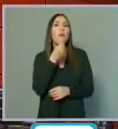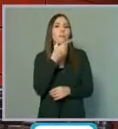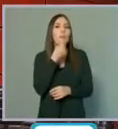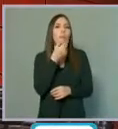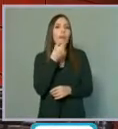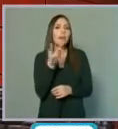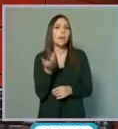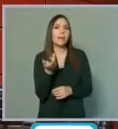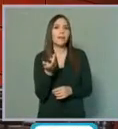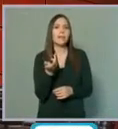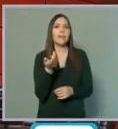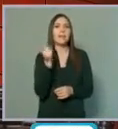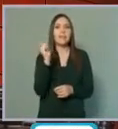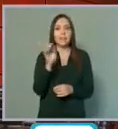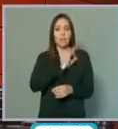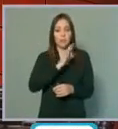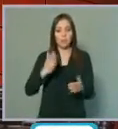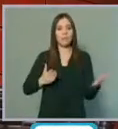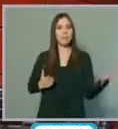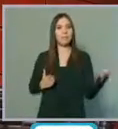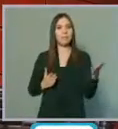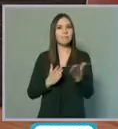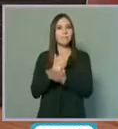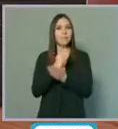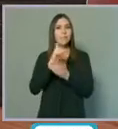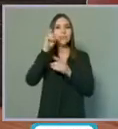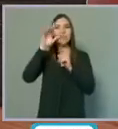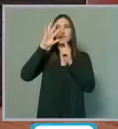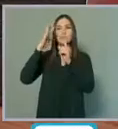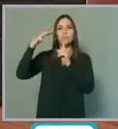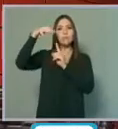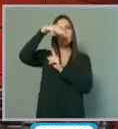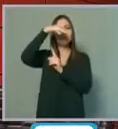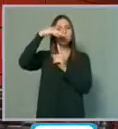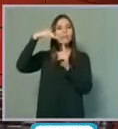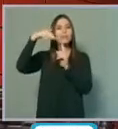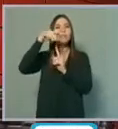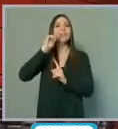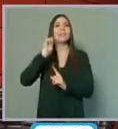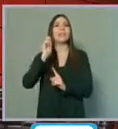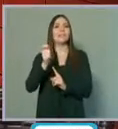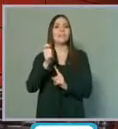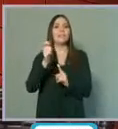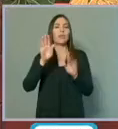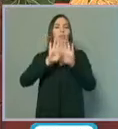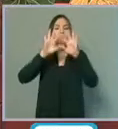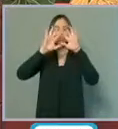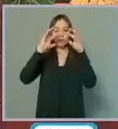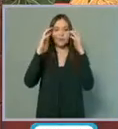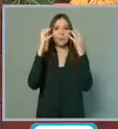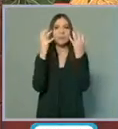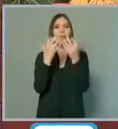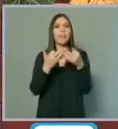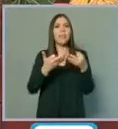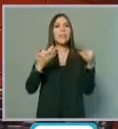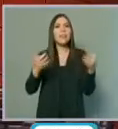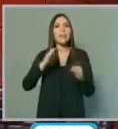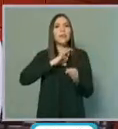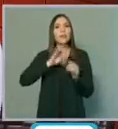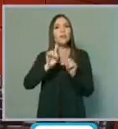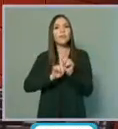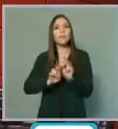¿no? Lograr cruzar esta órbita, nuestra La atmósfera. Claro, nuestra atmósfera y llegar